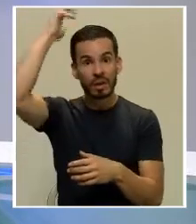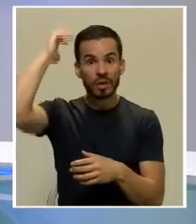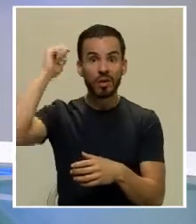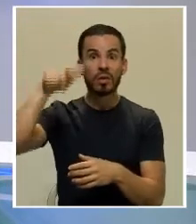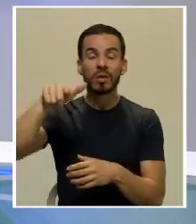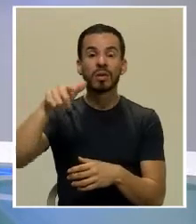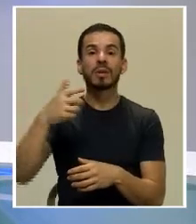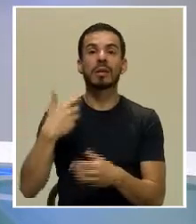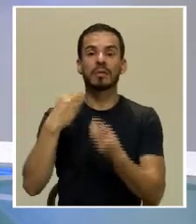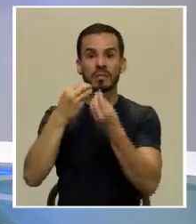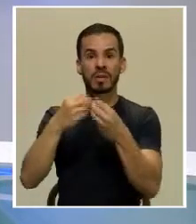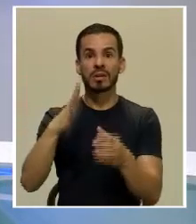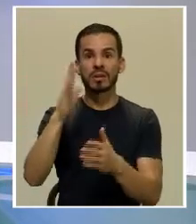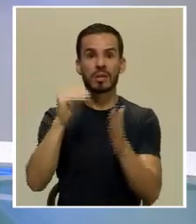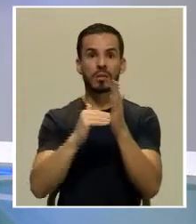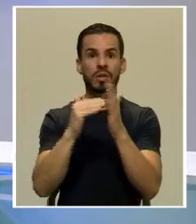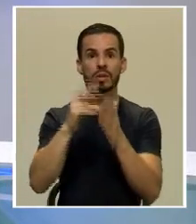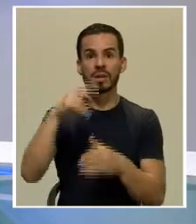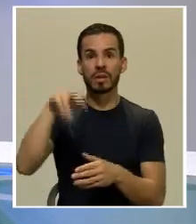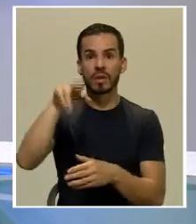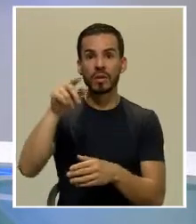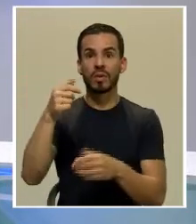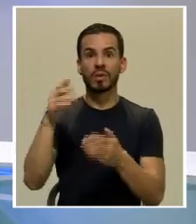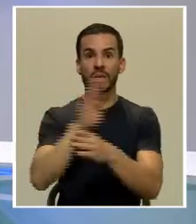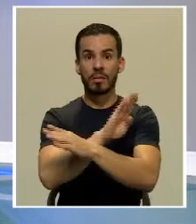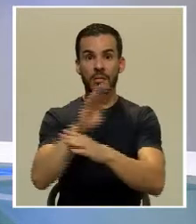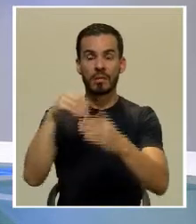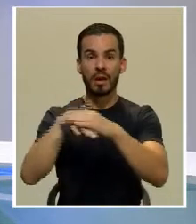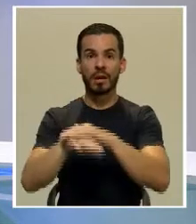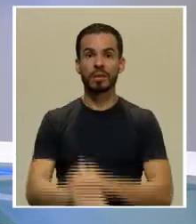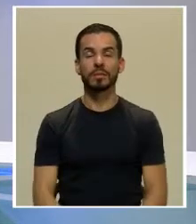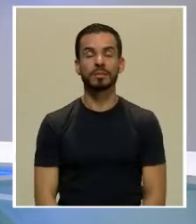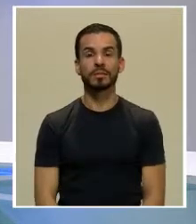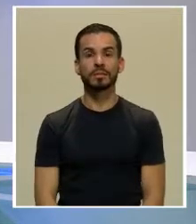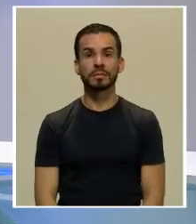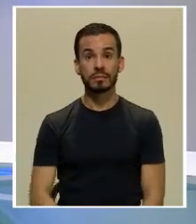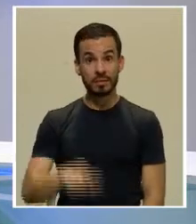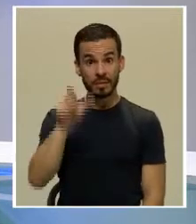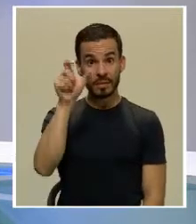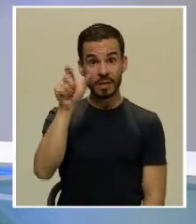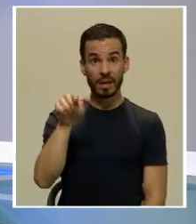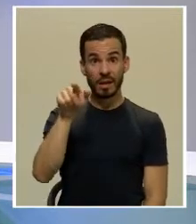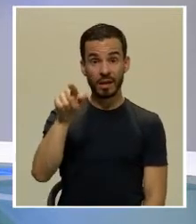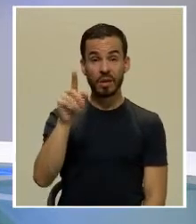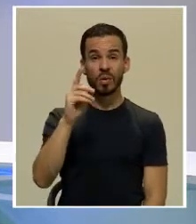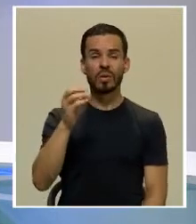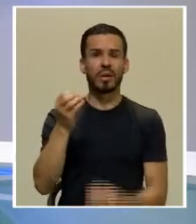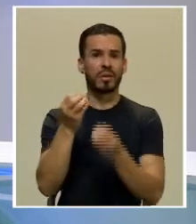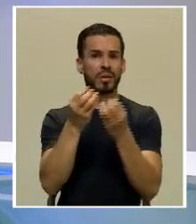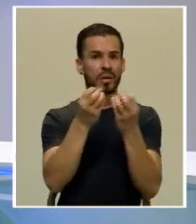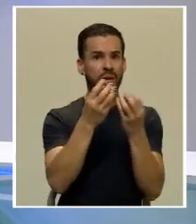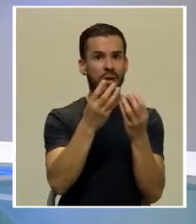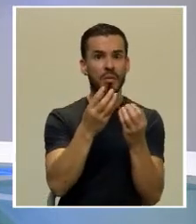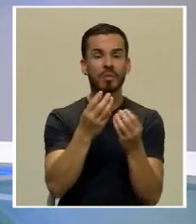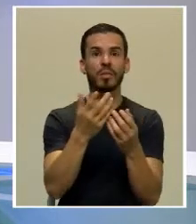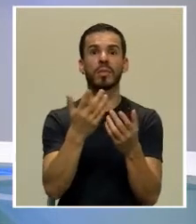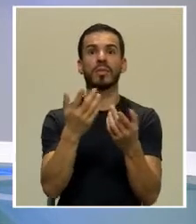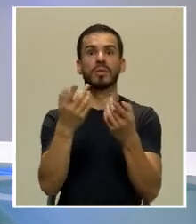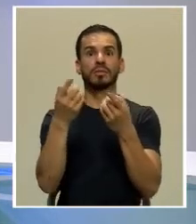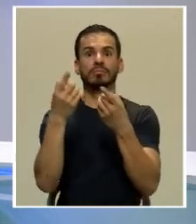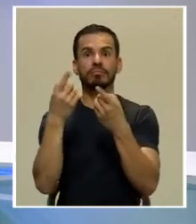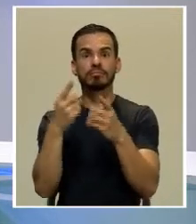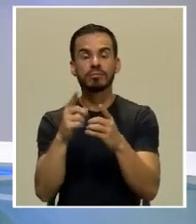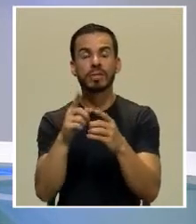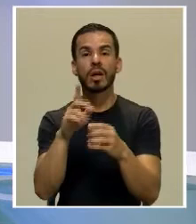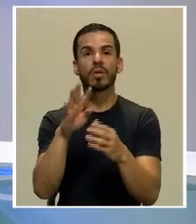perdió 5 millones de colones de su cuenta bancaria. Él es una de las muchas víctimas de